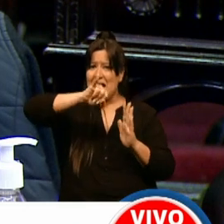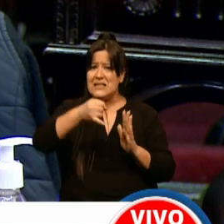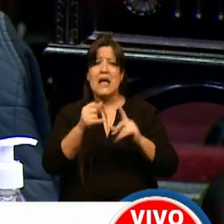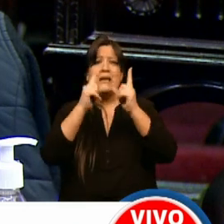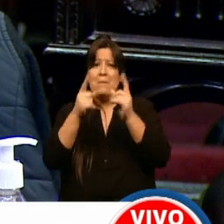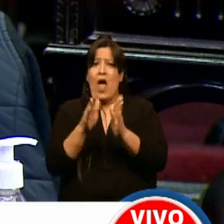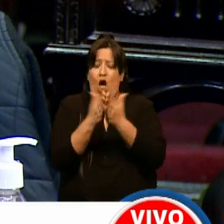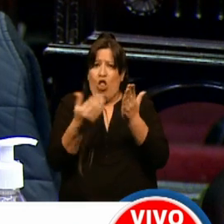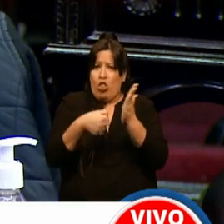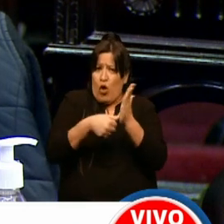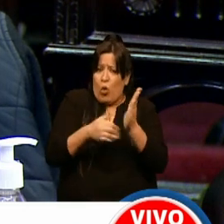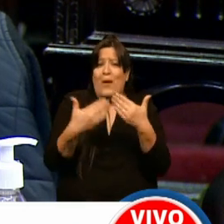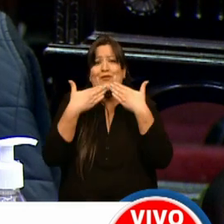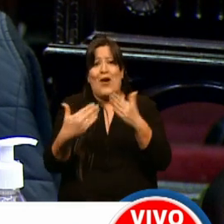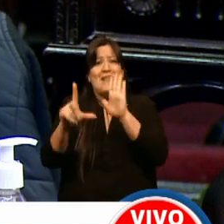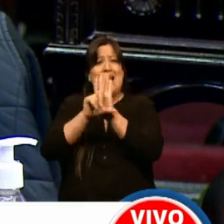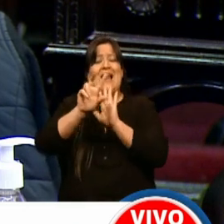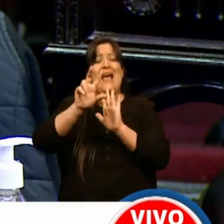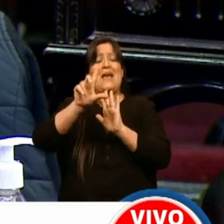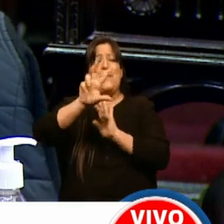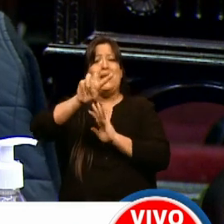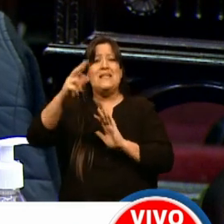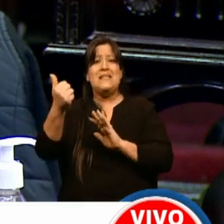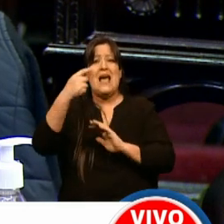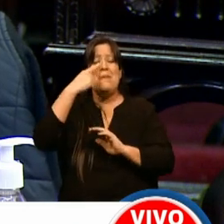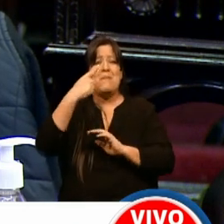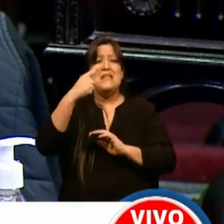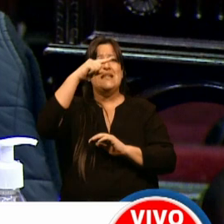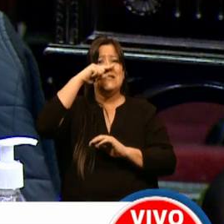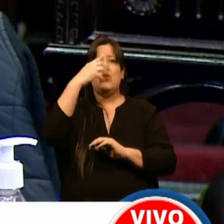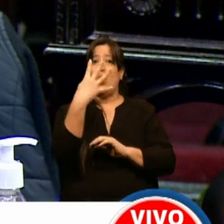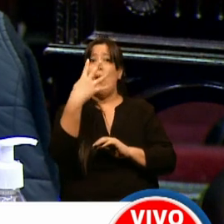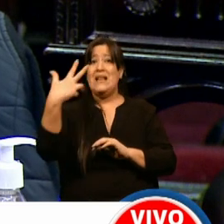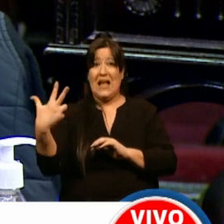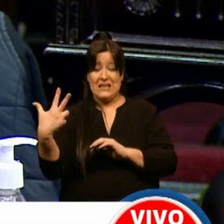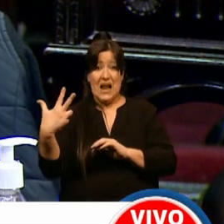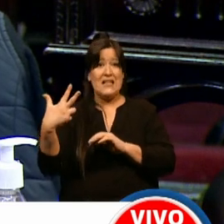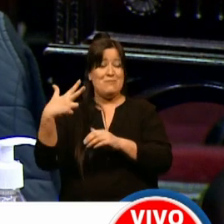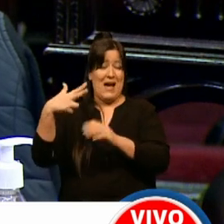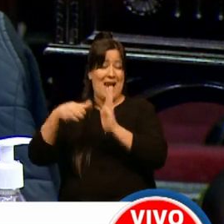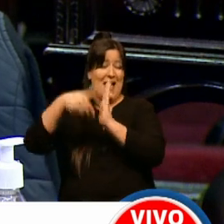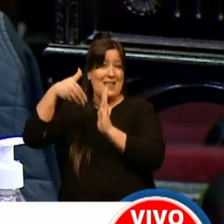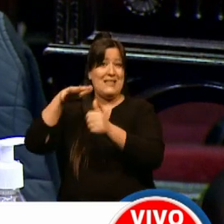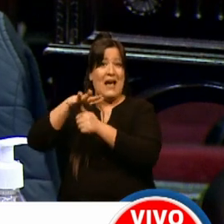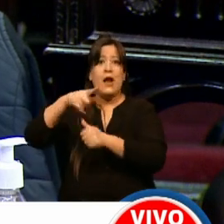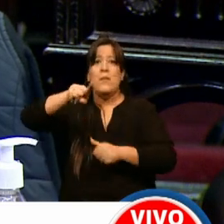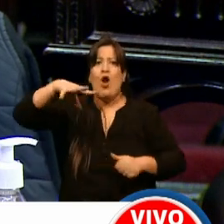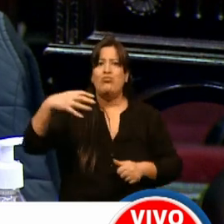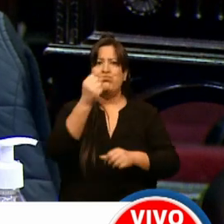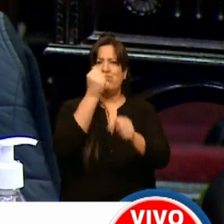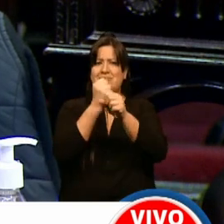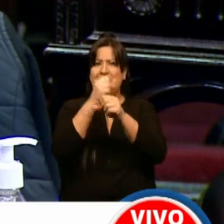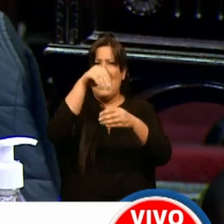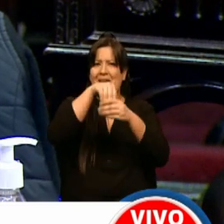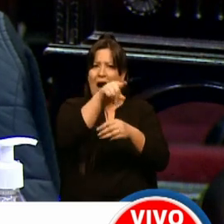su documento gracias a la ley 26 mil 743 para acceder al empleo haciendo efectivo a sus